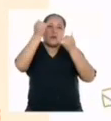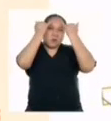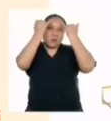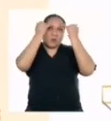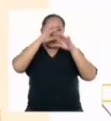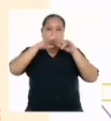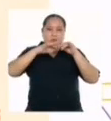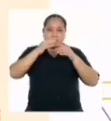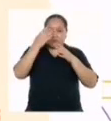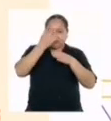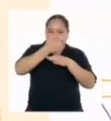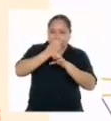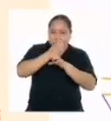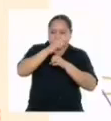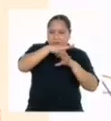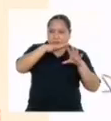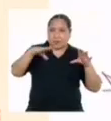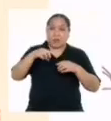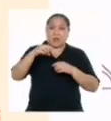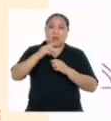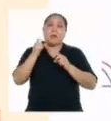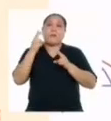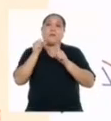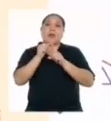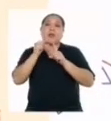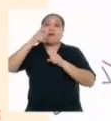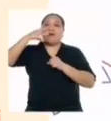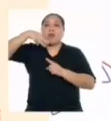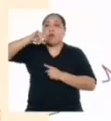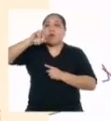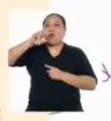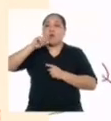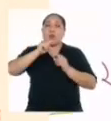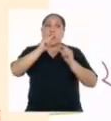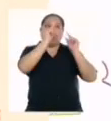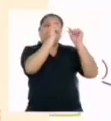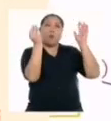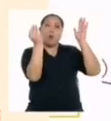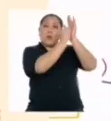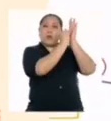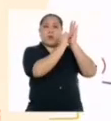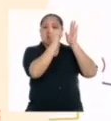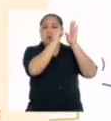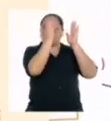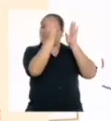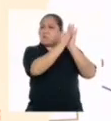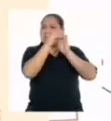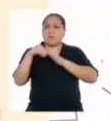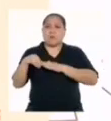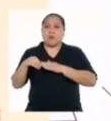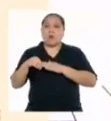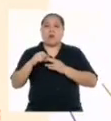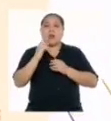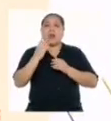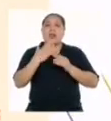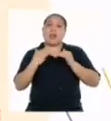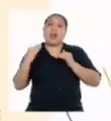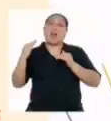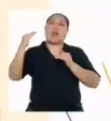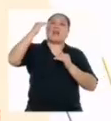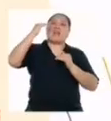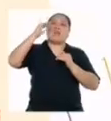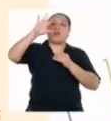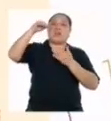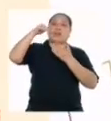del constructor. La palabra mural puede o no estar presente en el mismo, aunque generalmente se sitúa en la parte